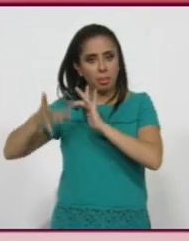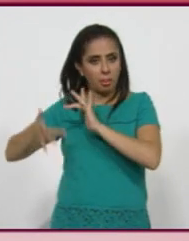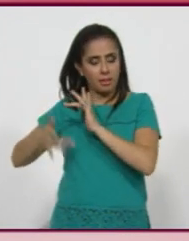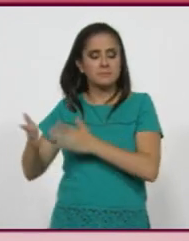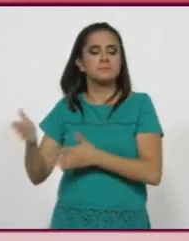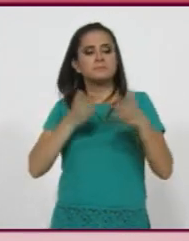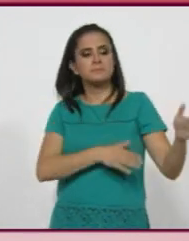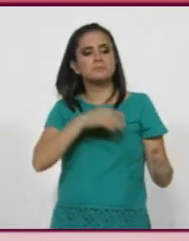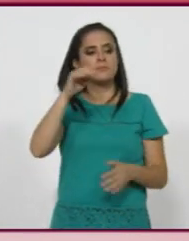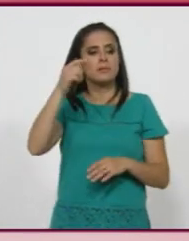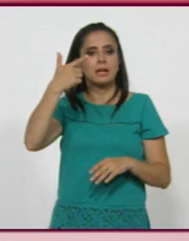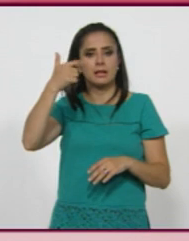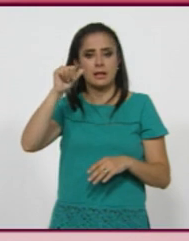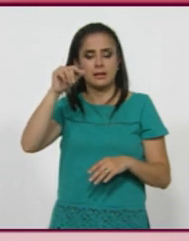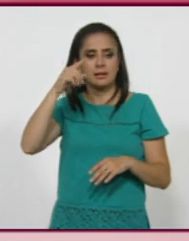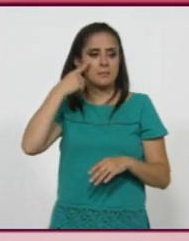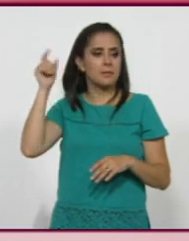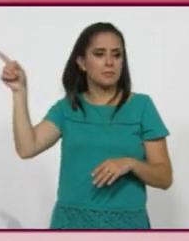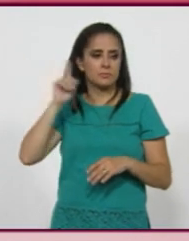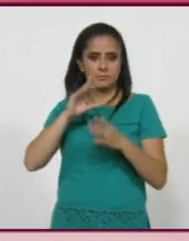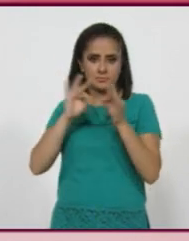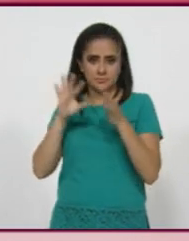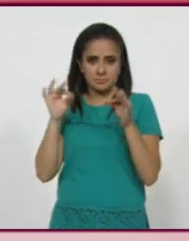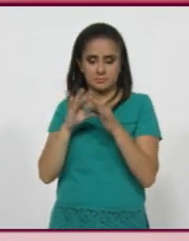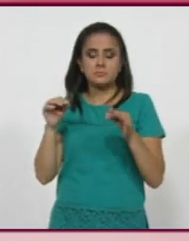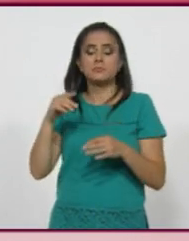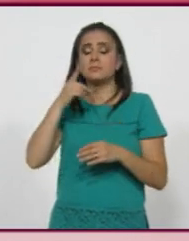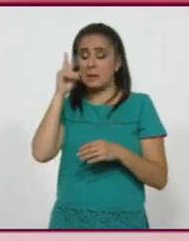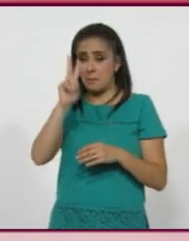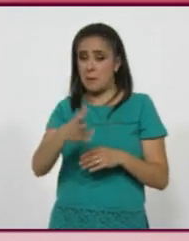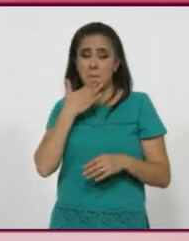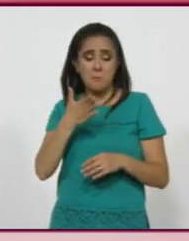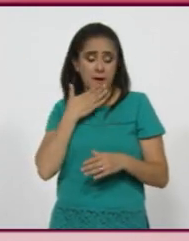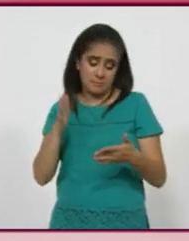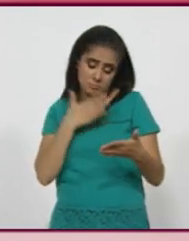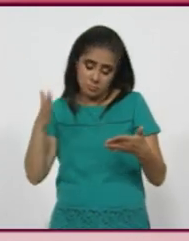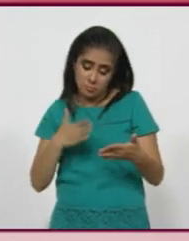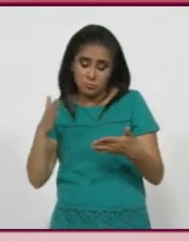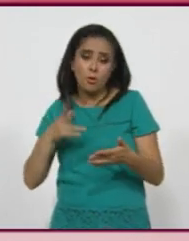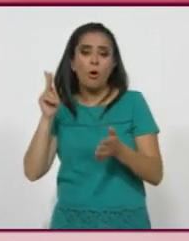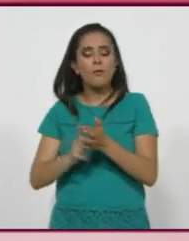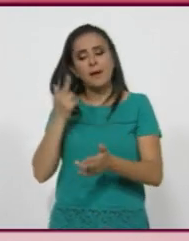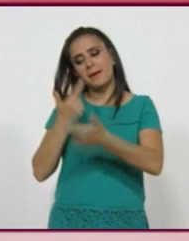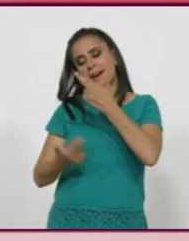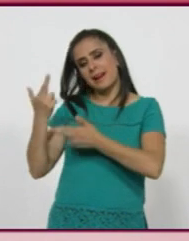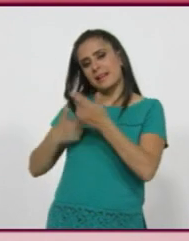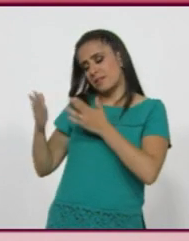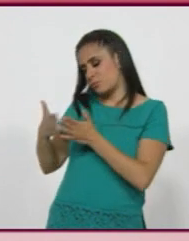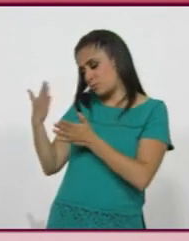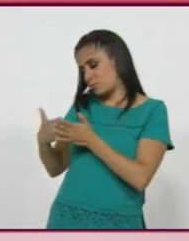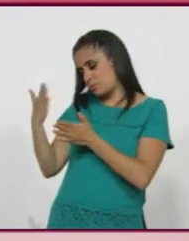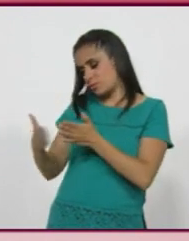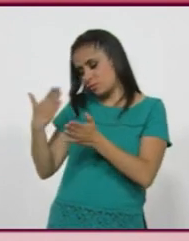Terreros. Este es uno que ilustra sobre lo que ya les decía. Dice, tan buena está que he tenido que regresar, ya que no paro de